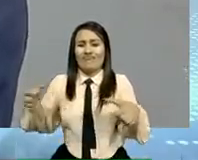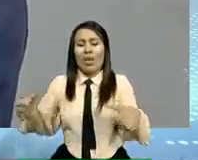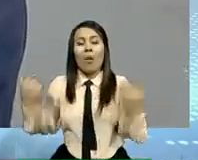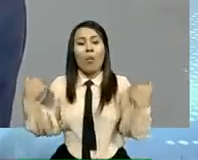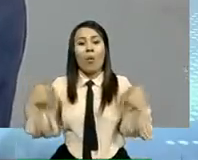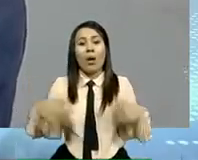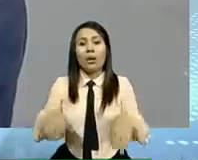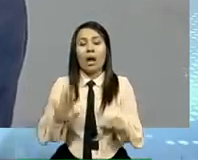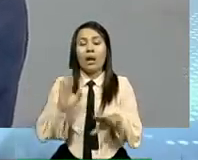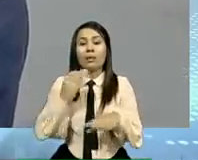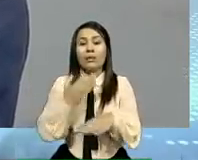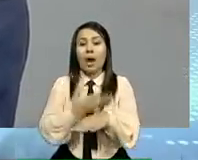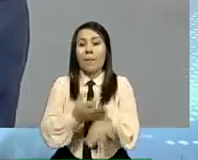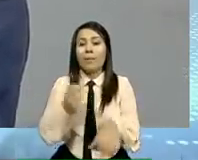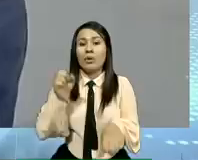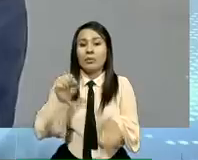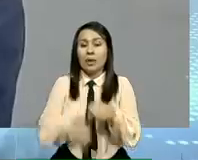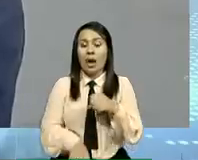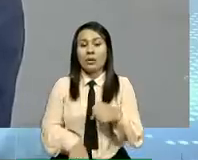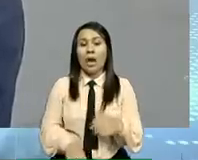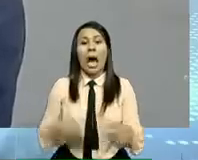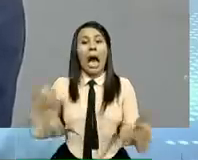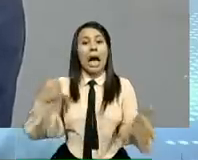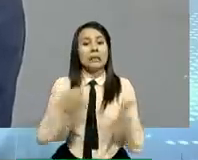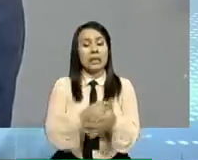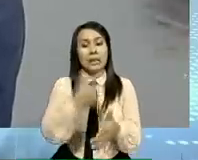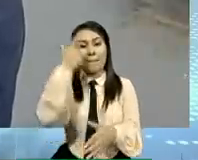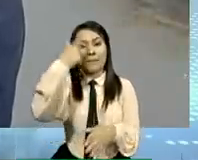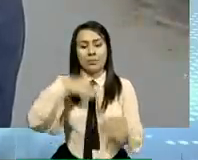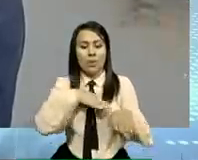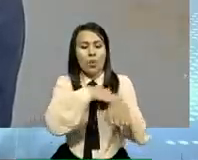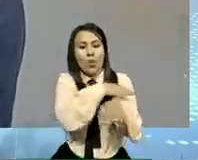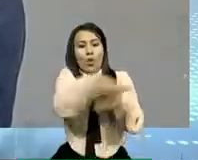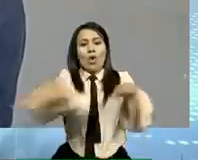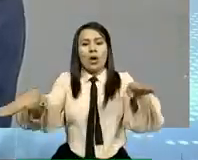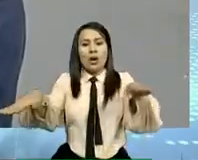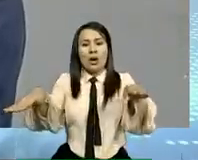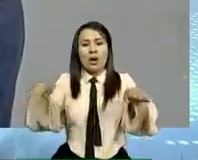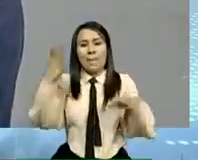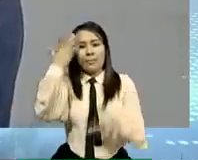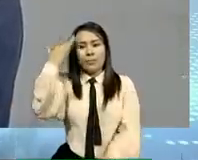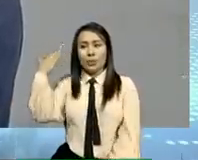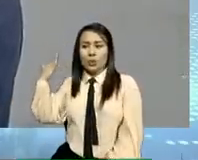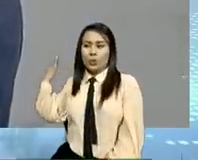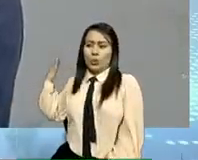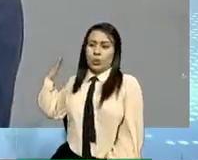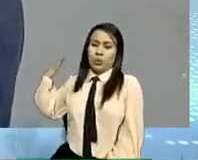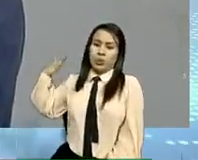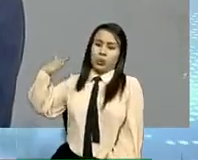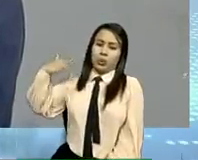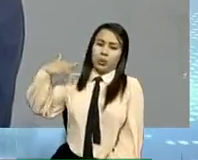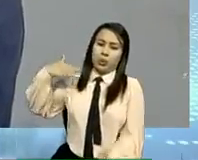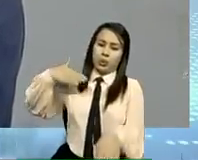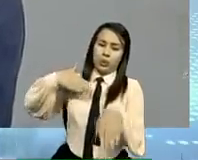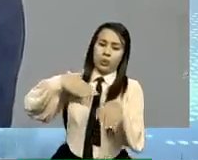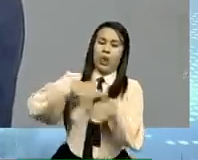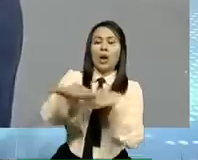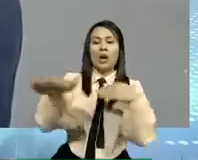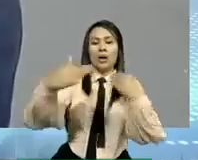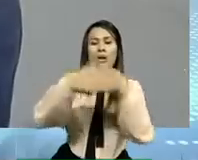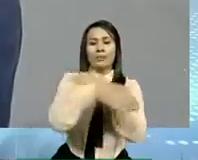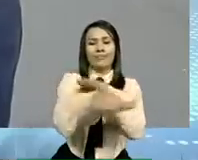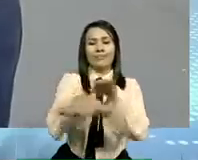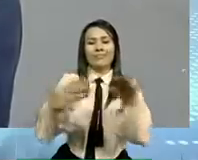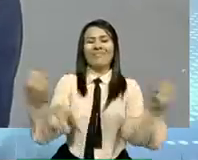momento producen inclusive accidentes, porque la gente se va a velocidad por ahí, la velocidad adecuada, ¿no? 50, 60 kilómetros,